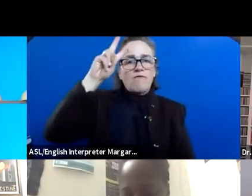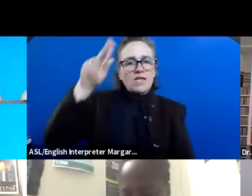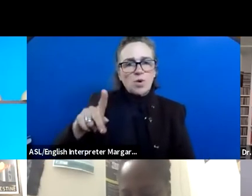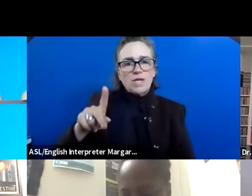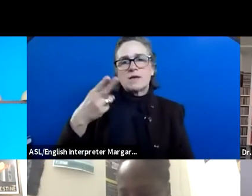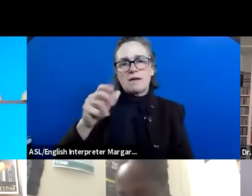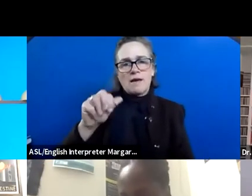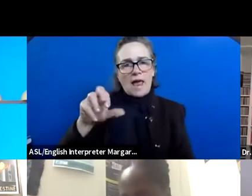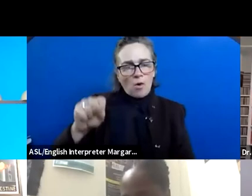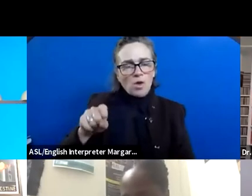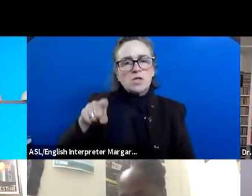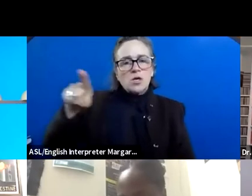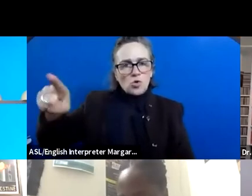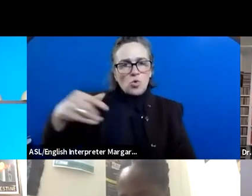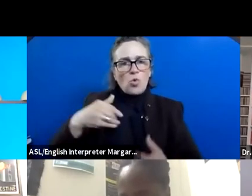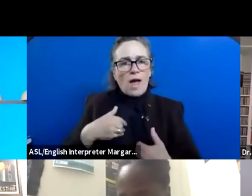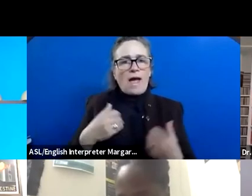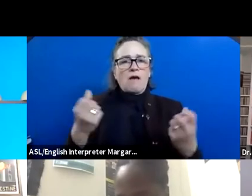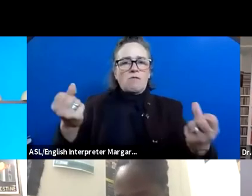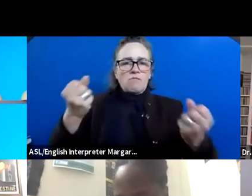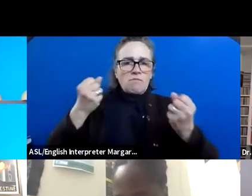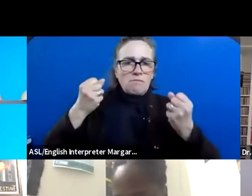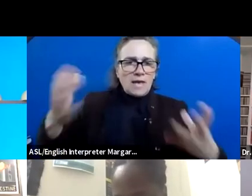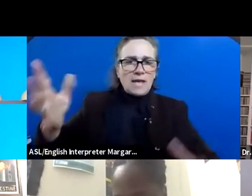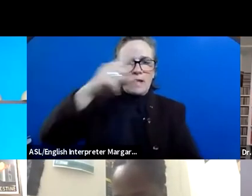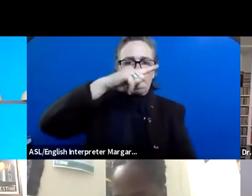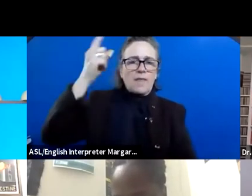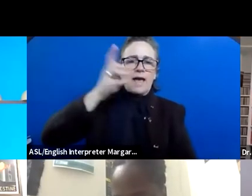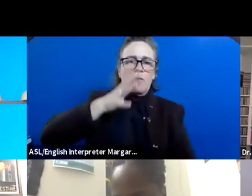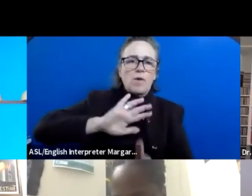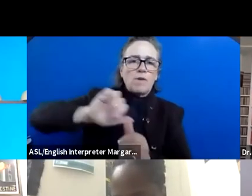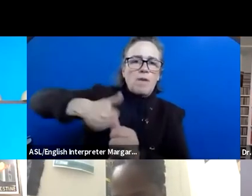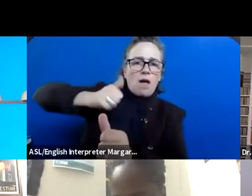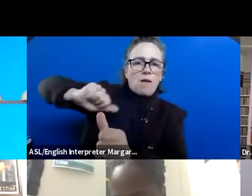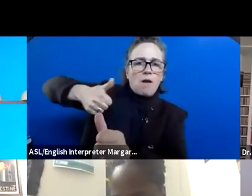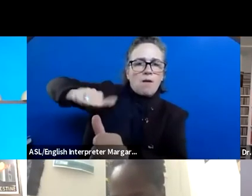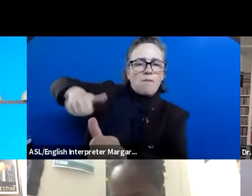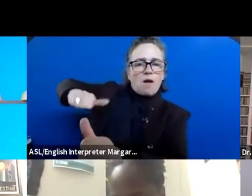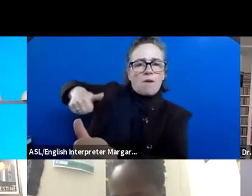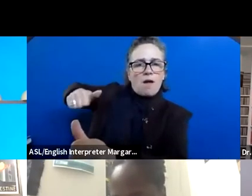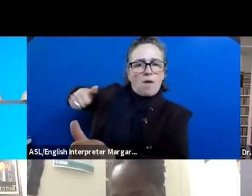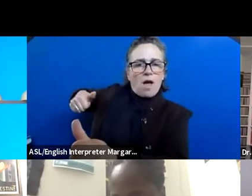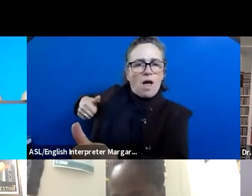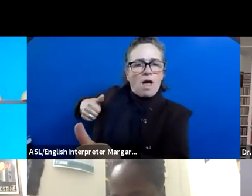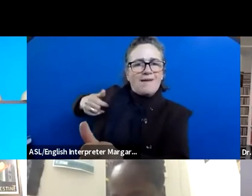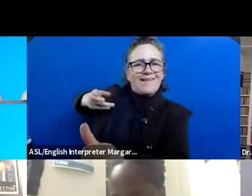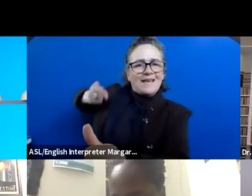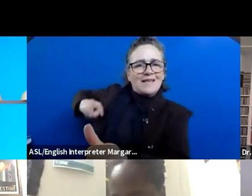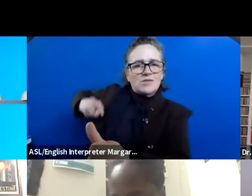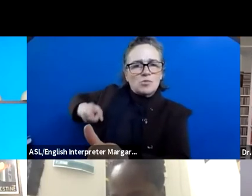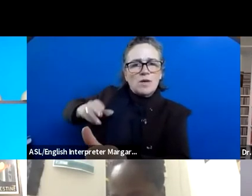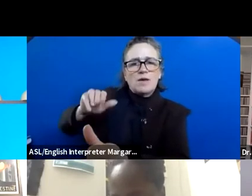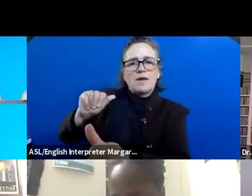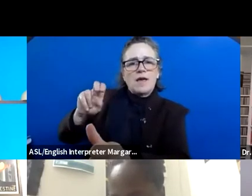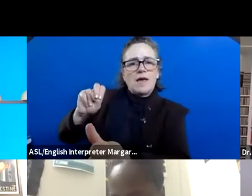camino, mujeres como Angela Davis, mujeres como Achata Shakur, mujeres como Rosa Parks hicieron el camino para